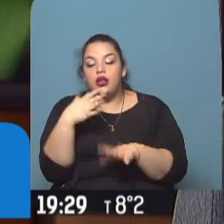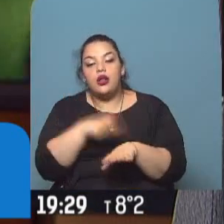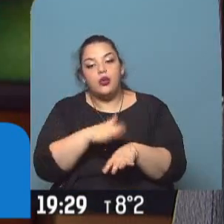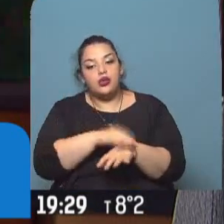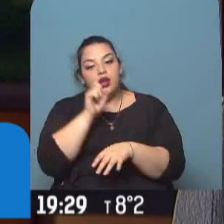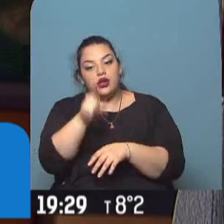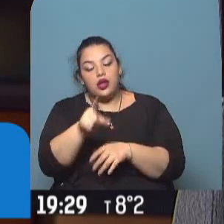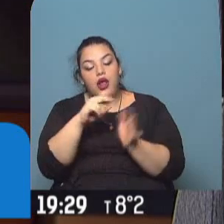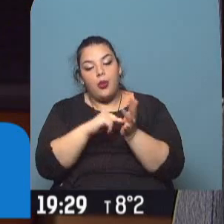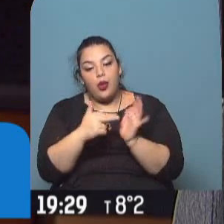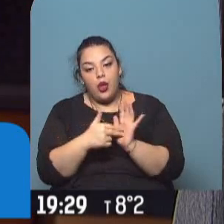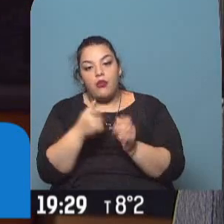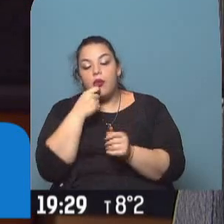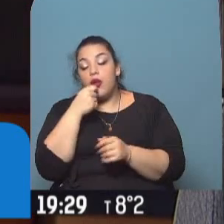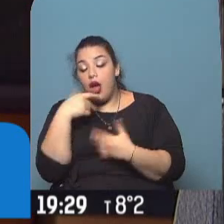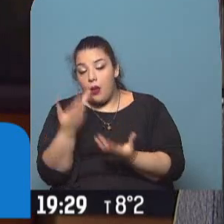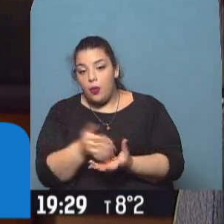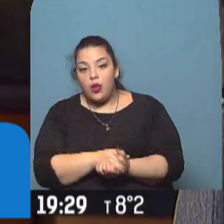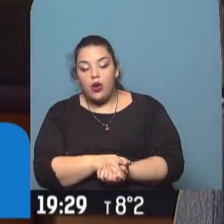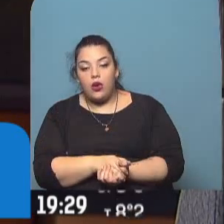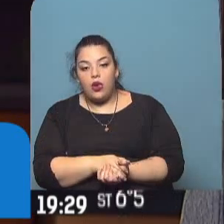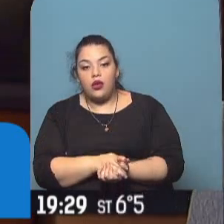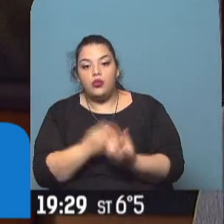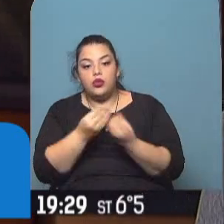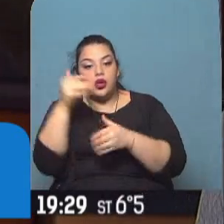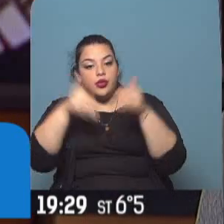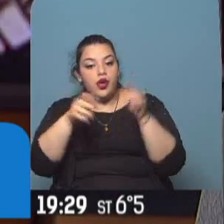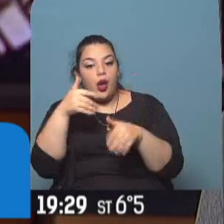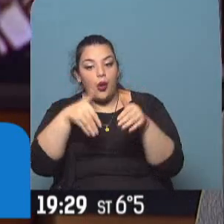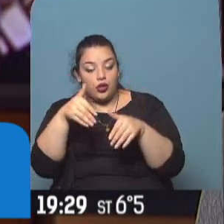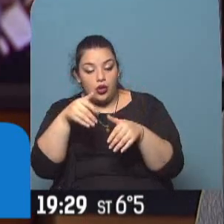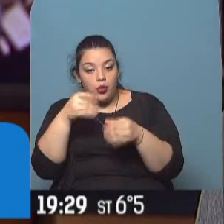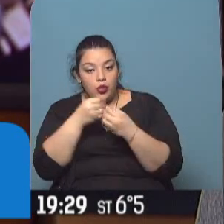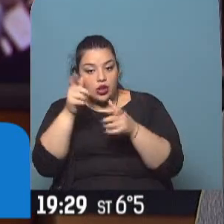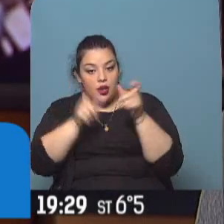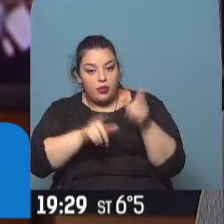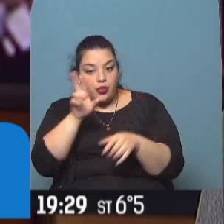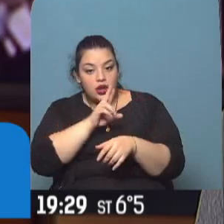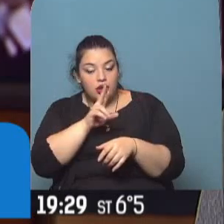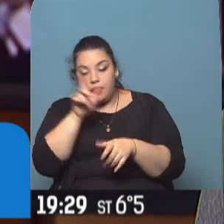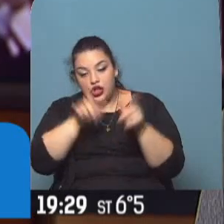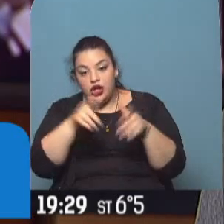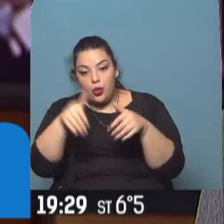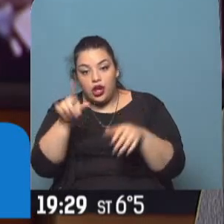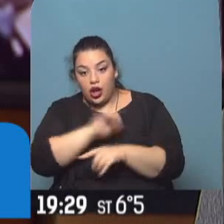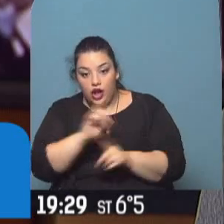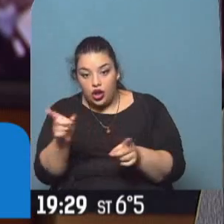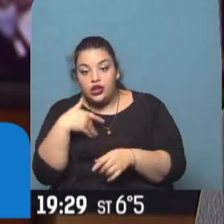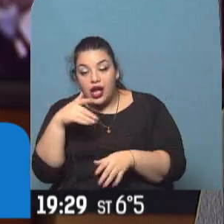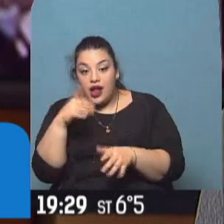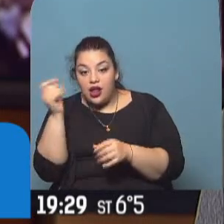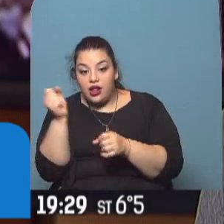ese problema. Por ejemplo, una cantidad de gente que votó que no, está de acuerdo con solo la despenalización.